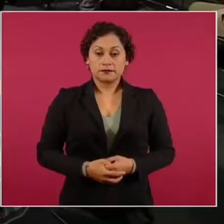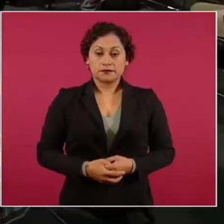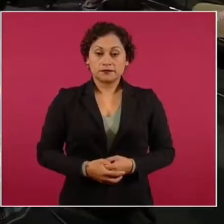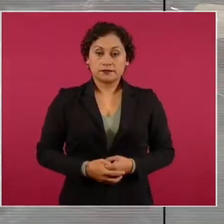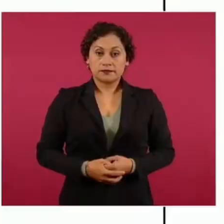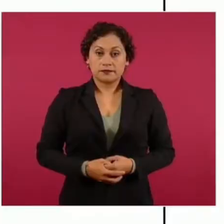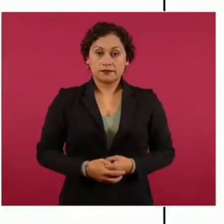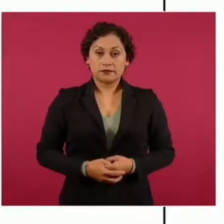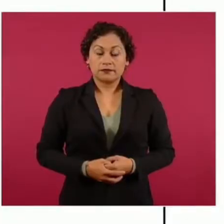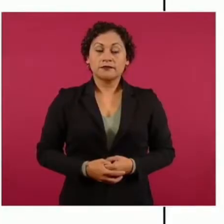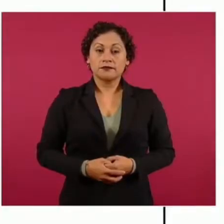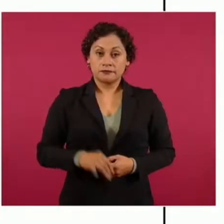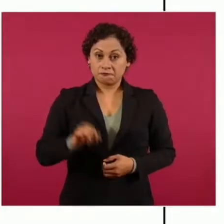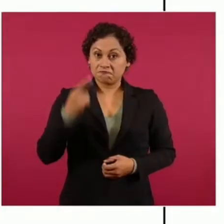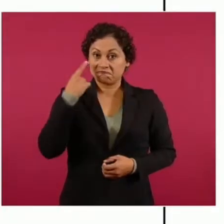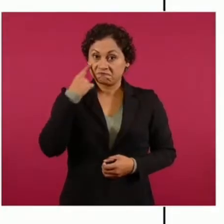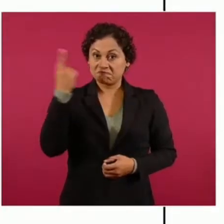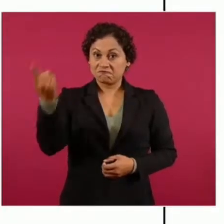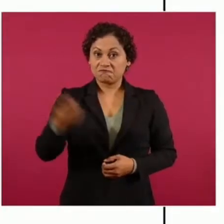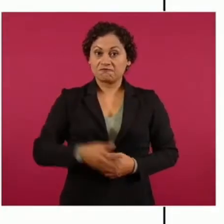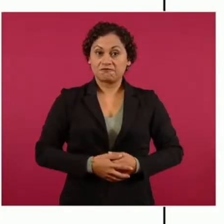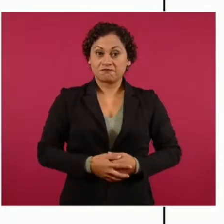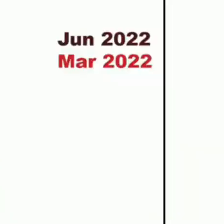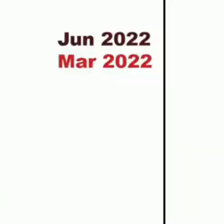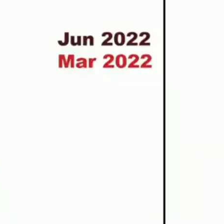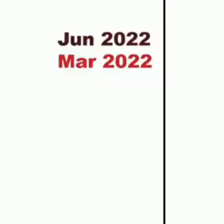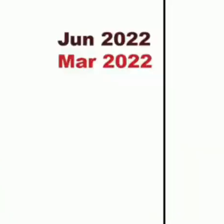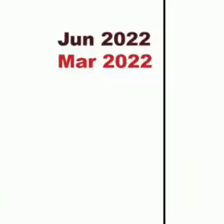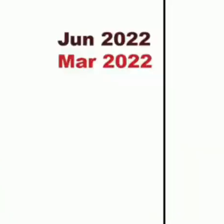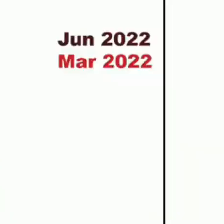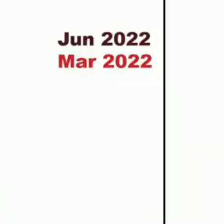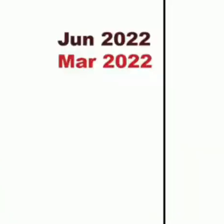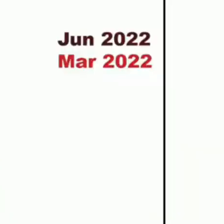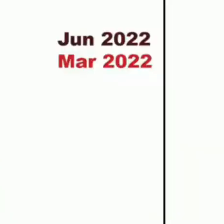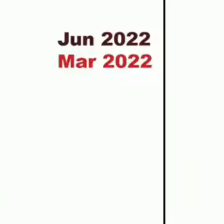Sí, fíjense. En primer lugar, baches.